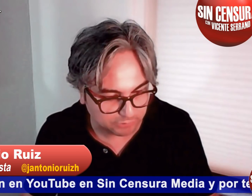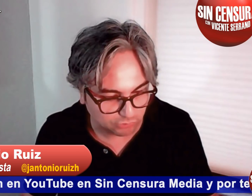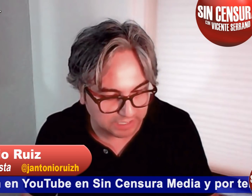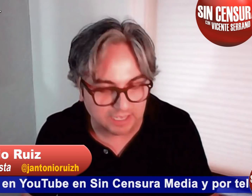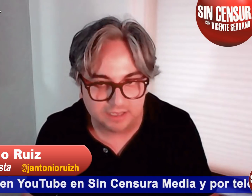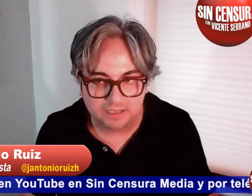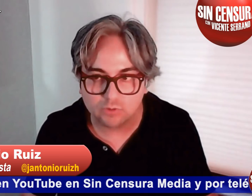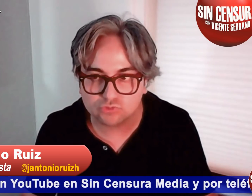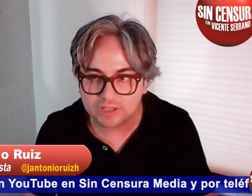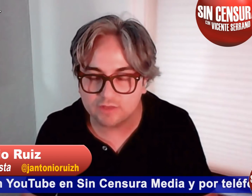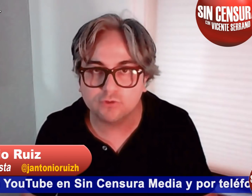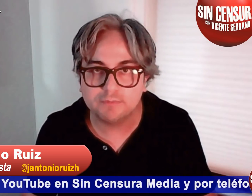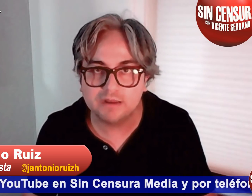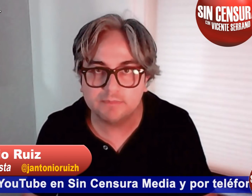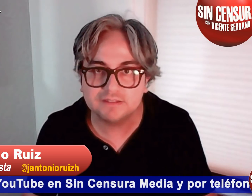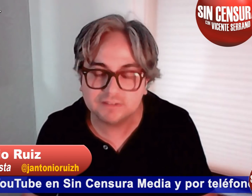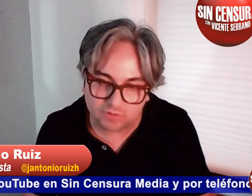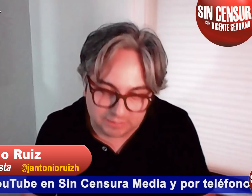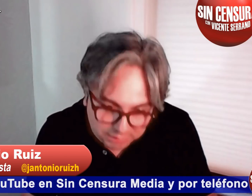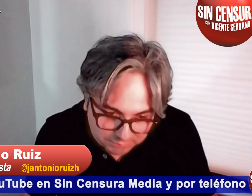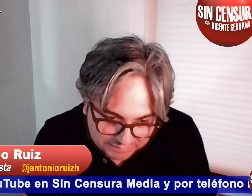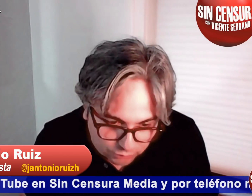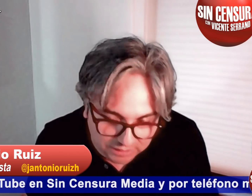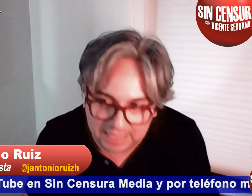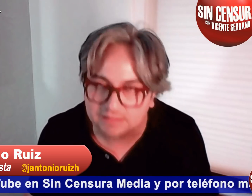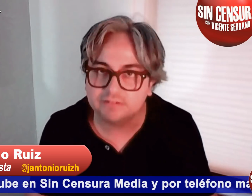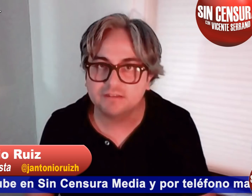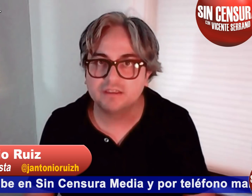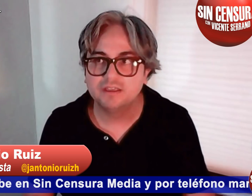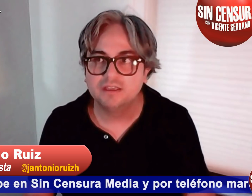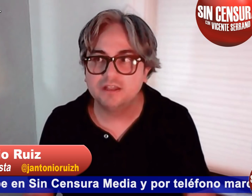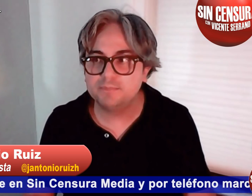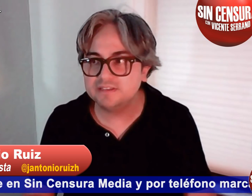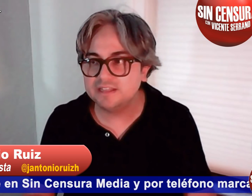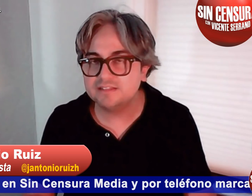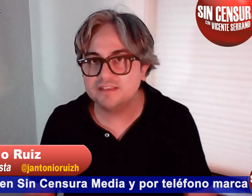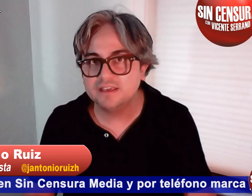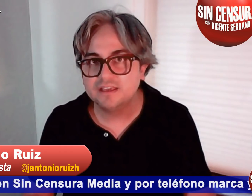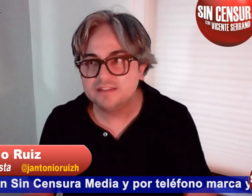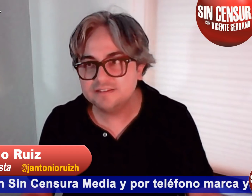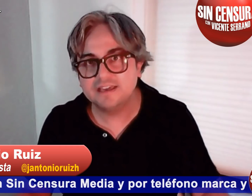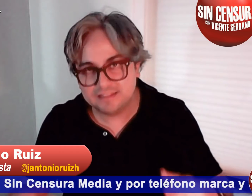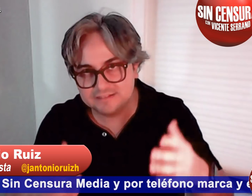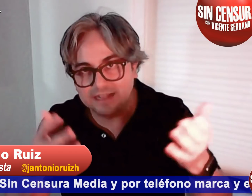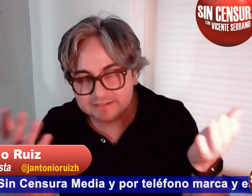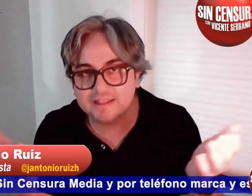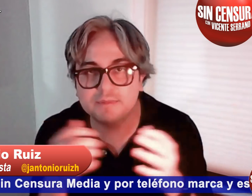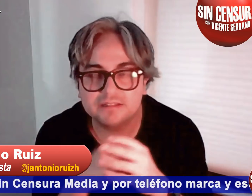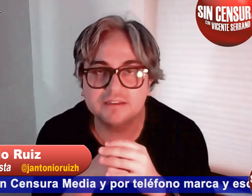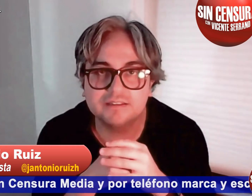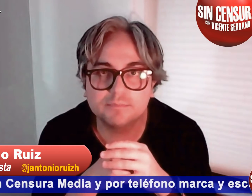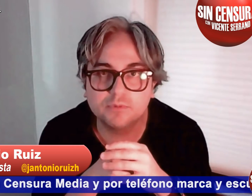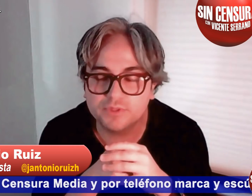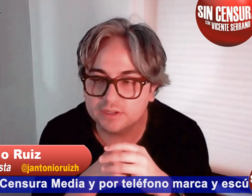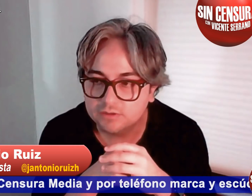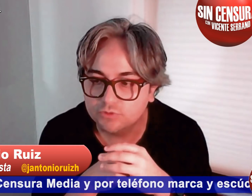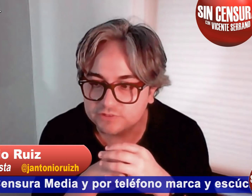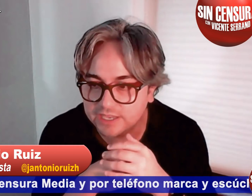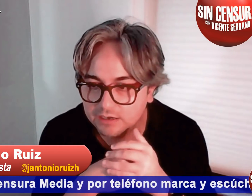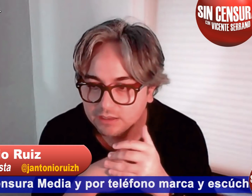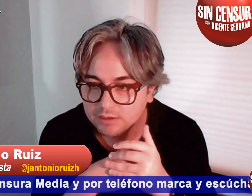la persona acusada formalmente, sino de las mismas autoridades. El presidente dice que desgraciadamente en ese